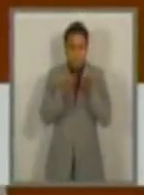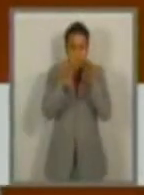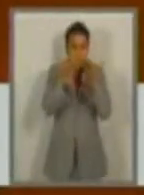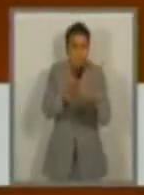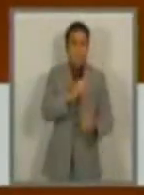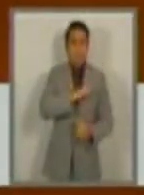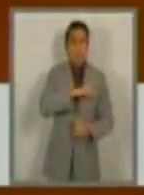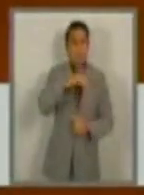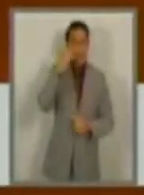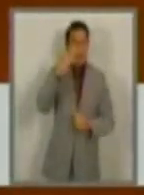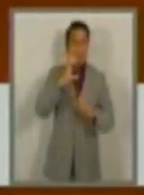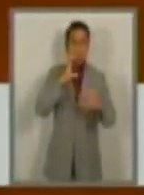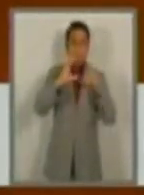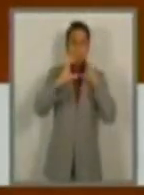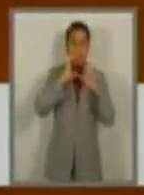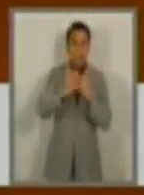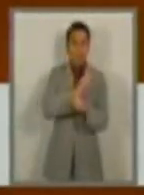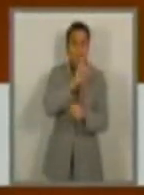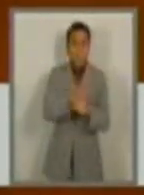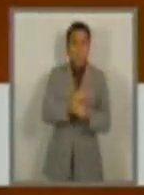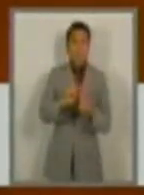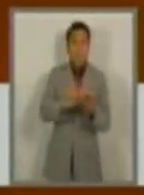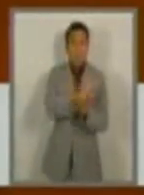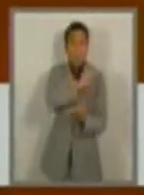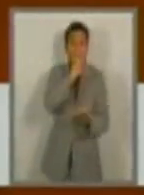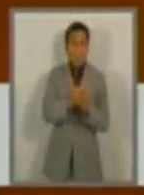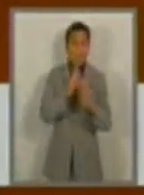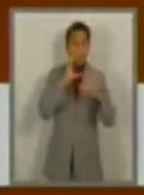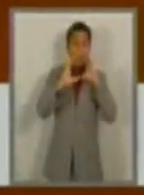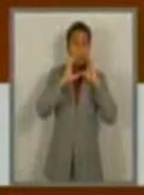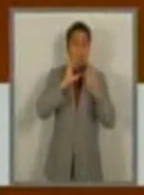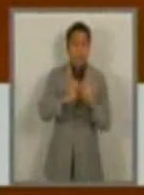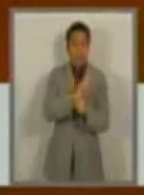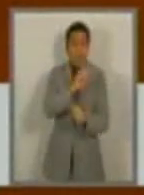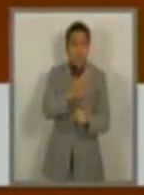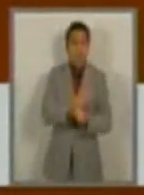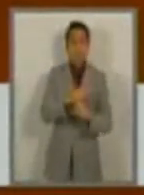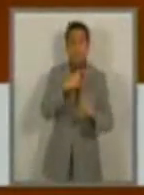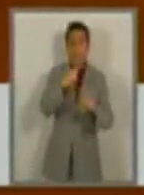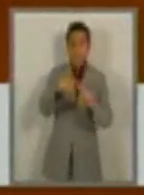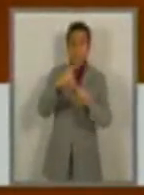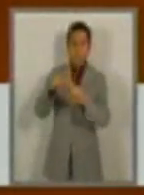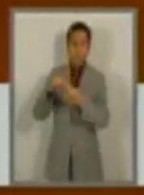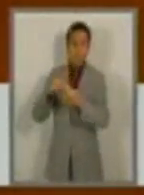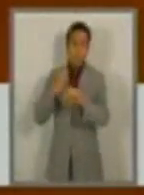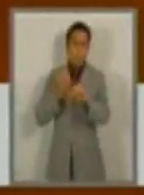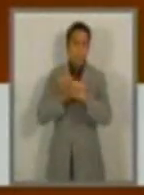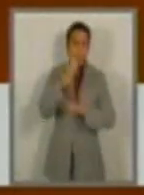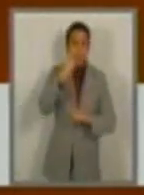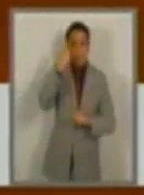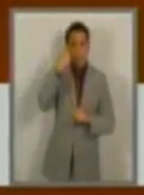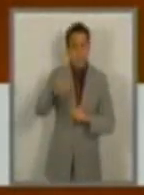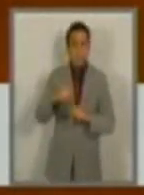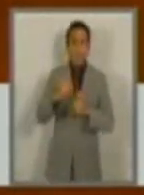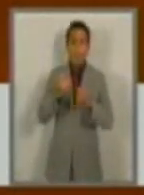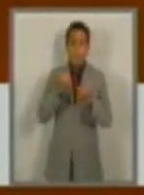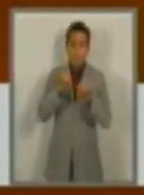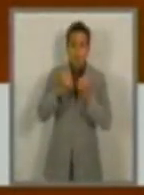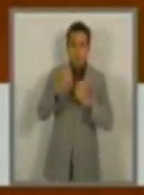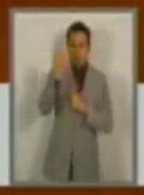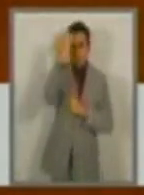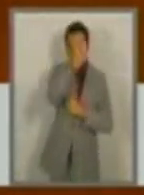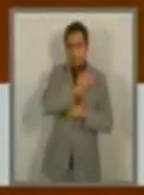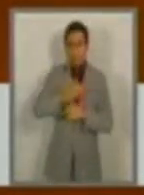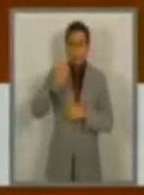a esta ley, la comunicación social de todas las entidades públicas habrán de someterse a mecanismos de control,